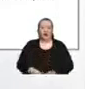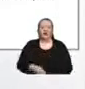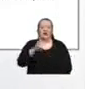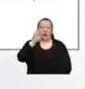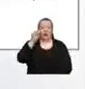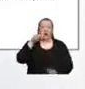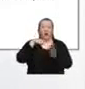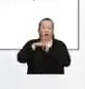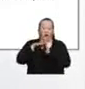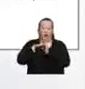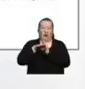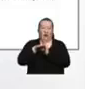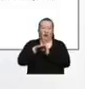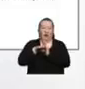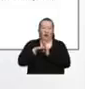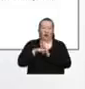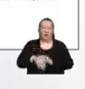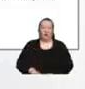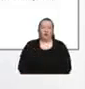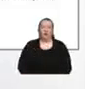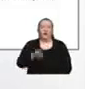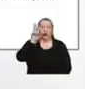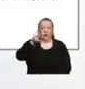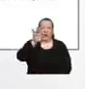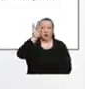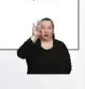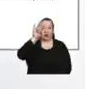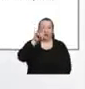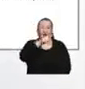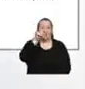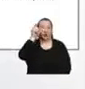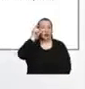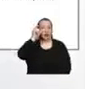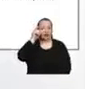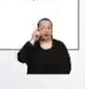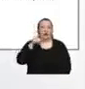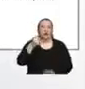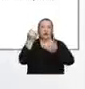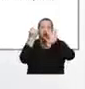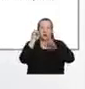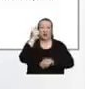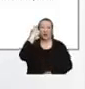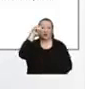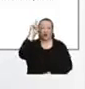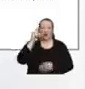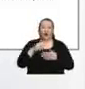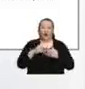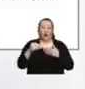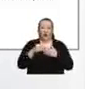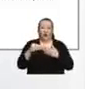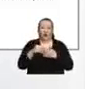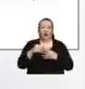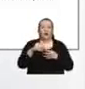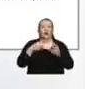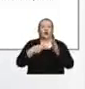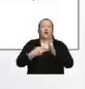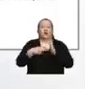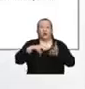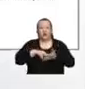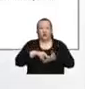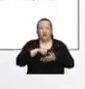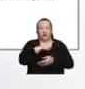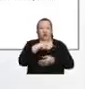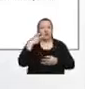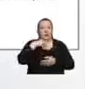que hizo lazo en el 2007 en panamá el 60 millones de dólares supuestamente se lo pasan dentro del holding